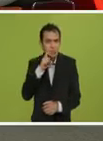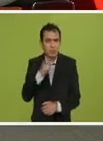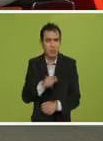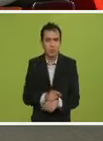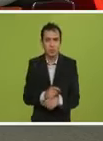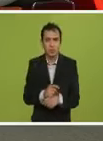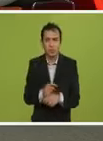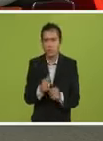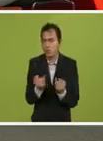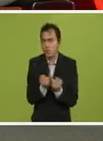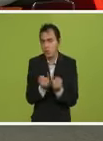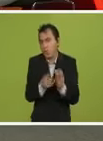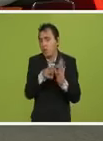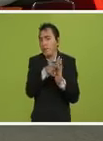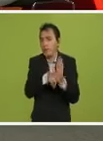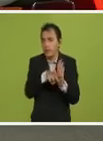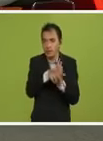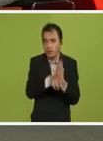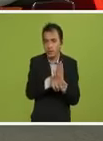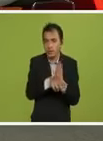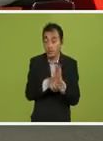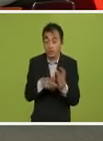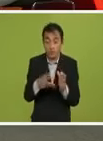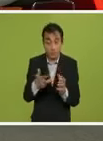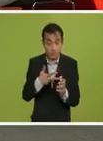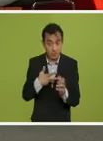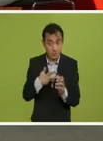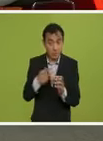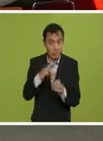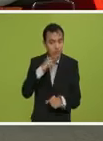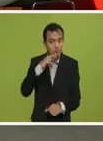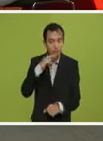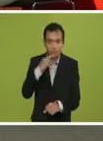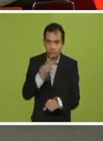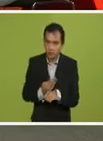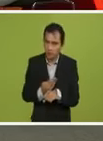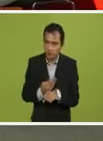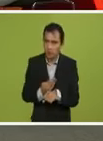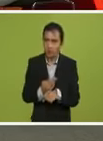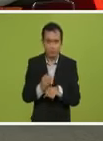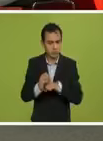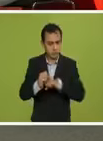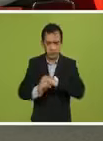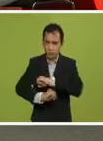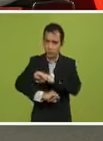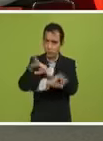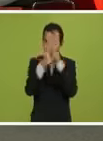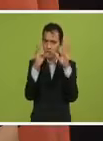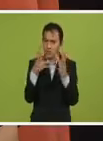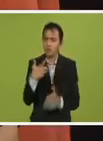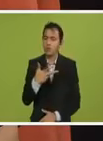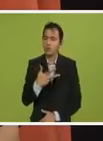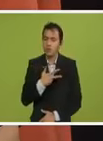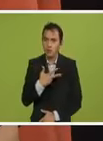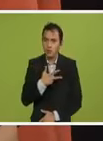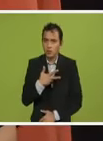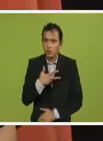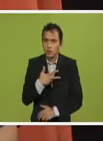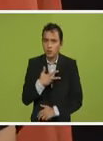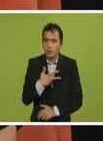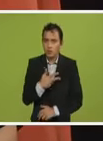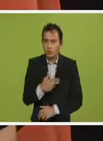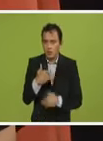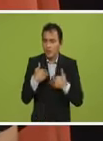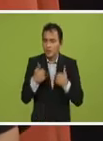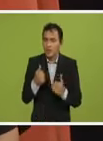en el asunto de los videos. Sí tenemos que tener una responsabilidad ahí, ¿no? En redes sociales. Y creo que lo que tenemos que apostar hoy